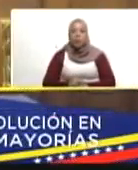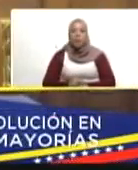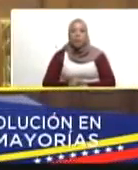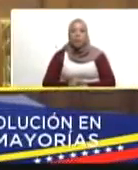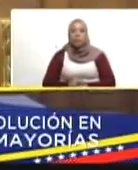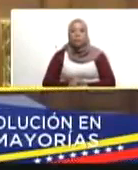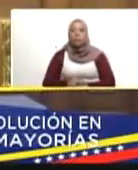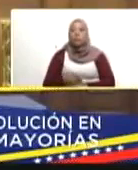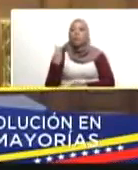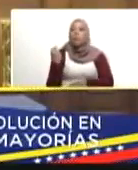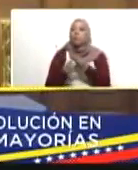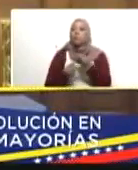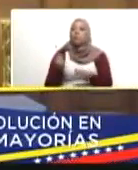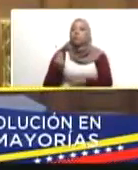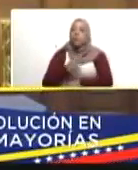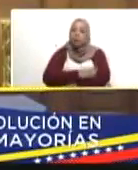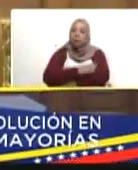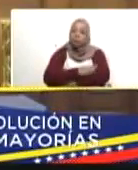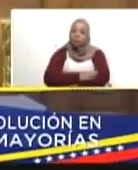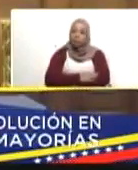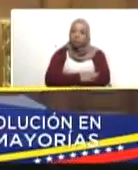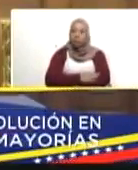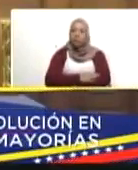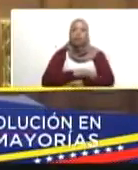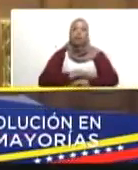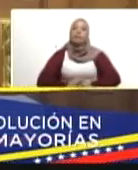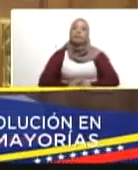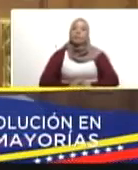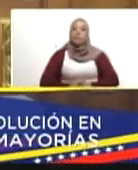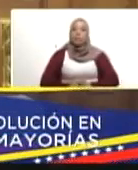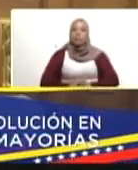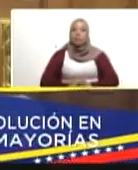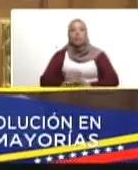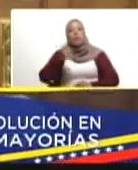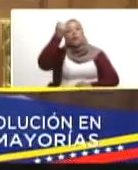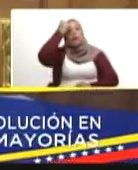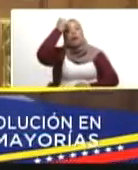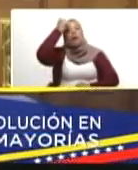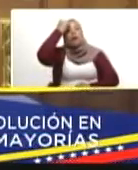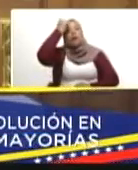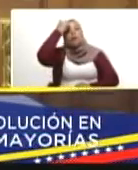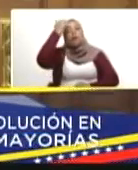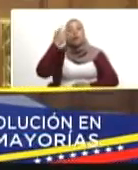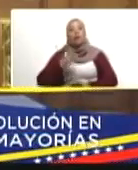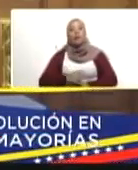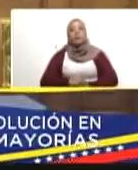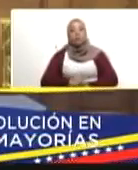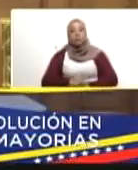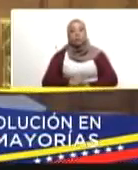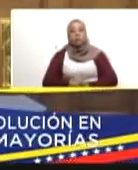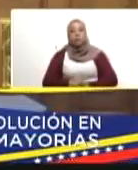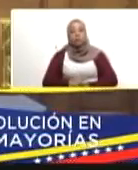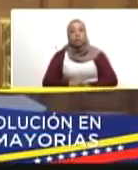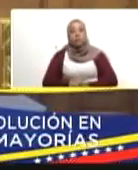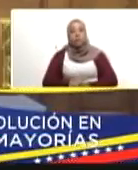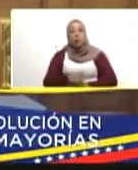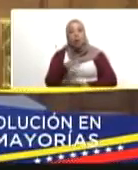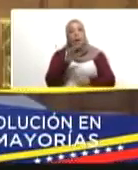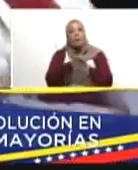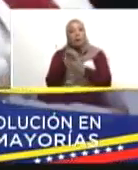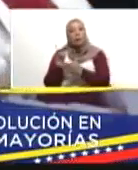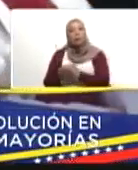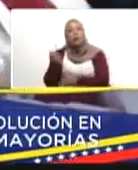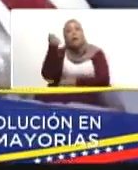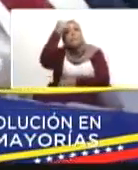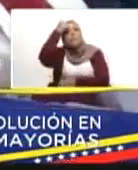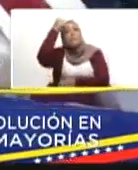modestia Ah tan bruto no hemos sido verdad Dios dado silia Blanca tan